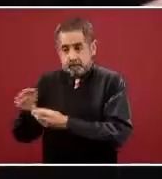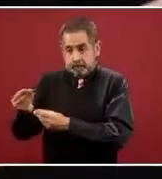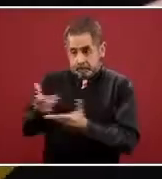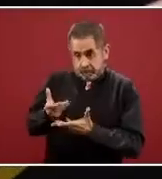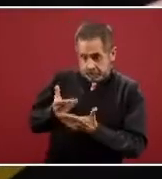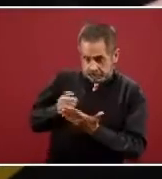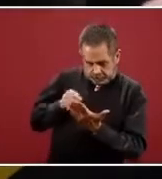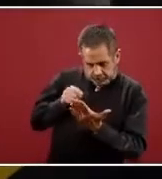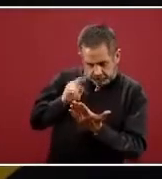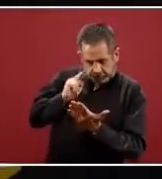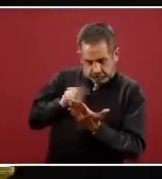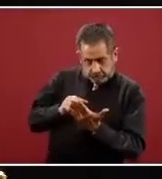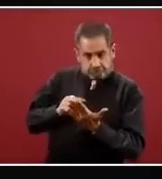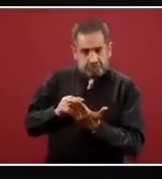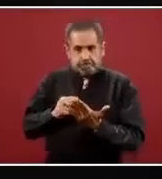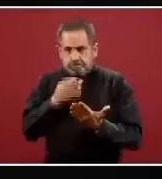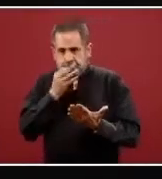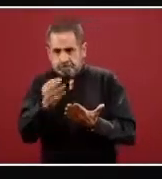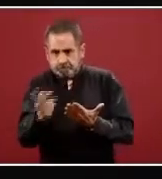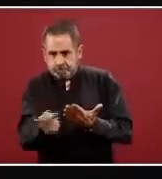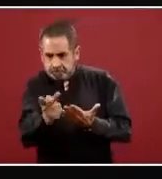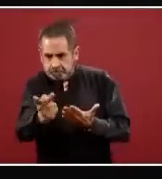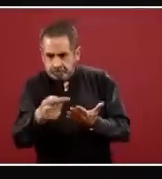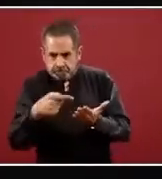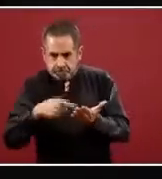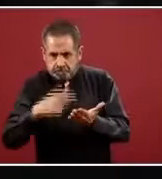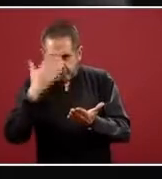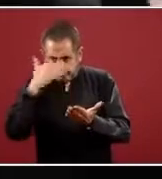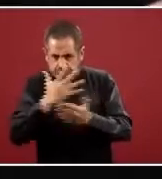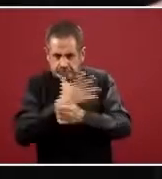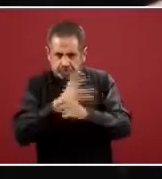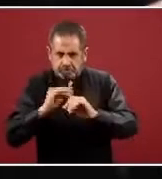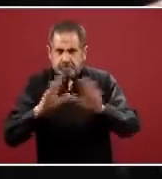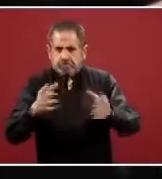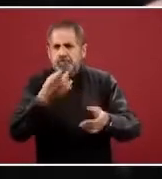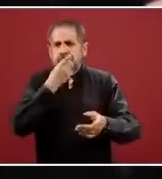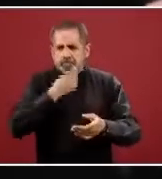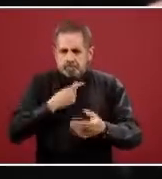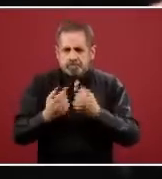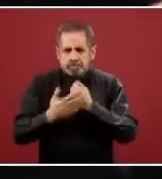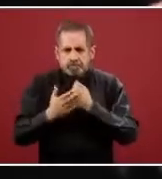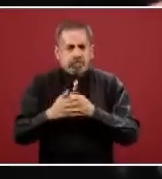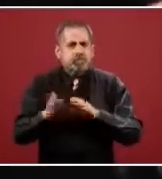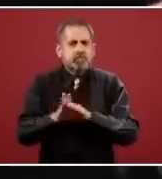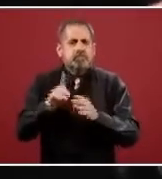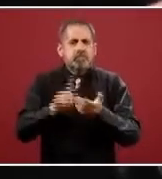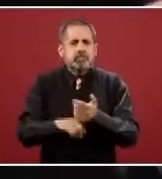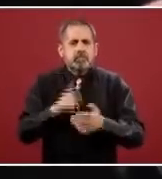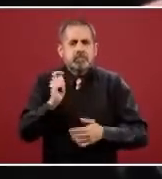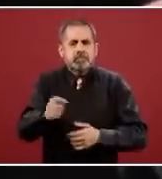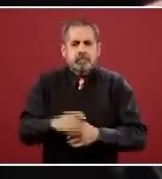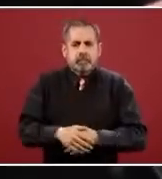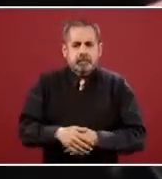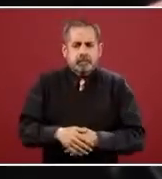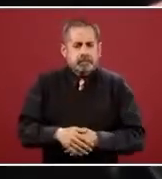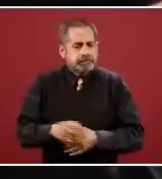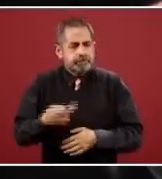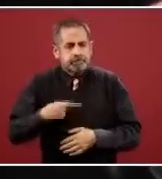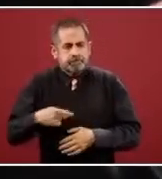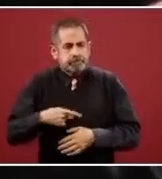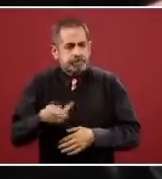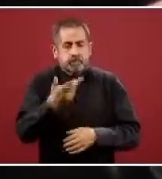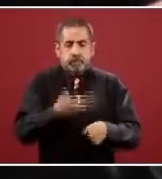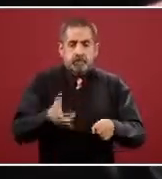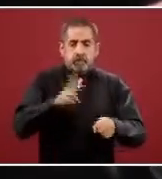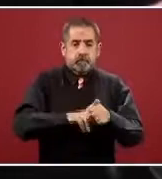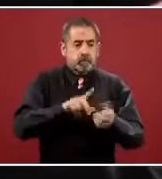que usted, en apego a la transparencia, nos informaran sobre la defunción de una persona